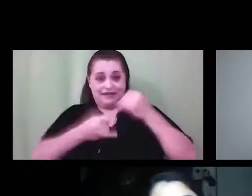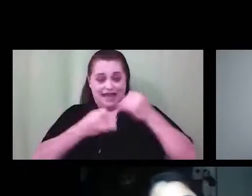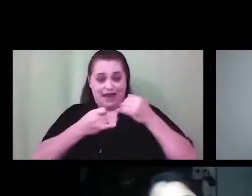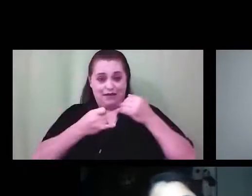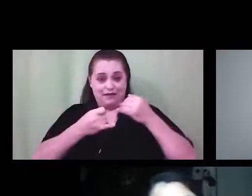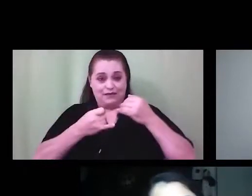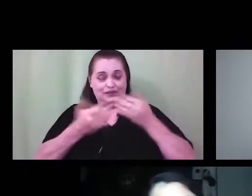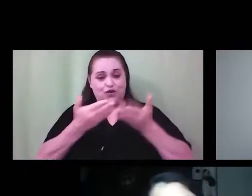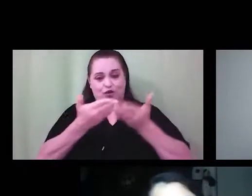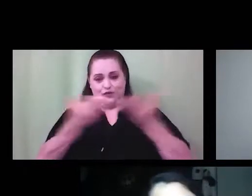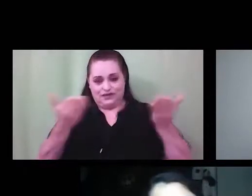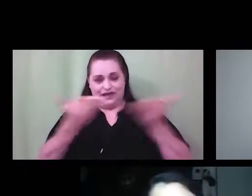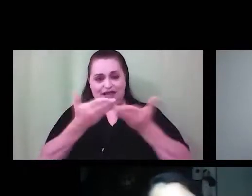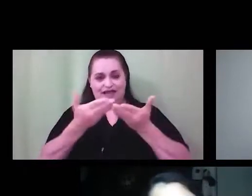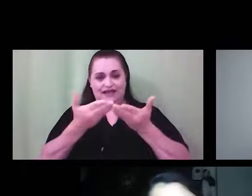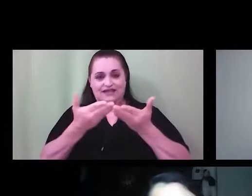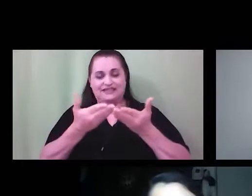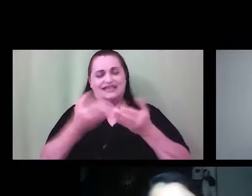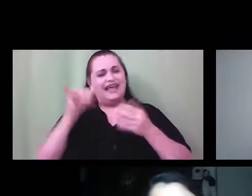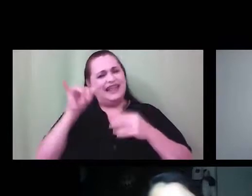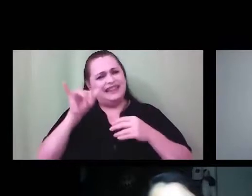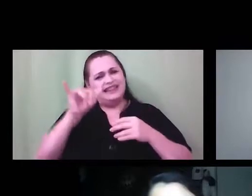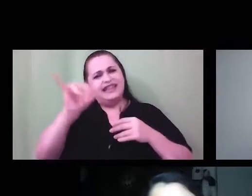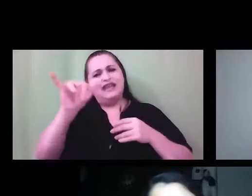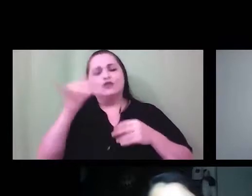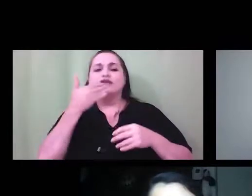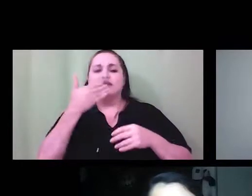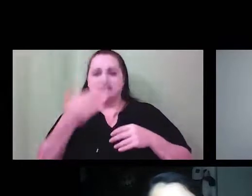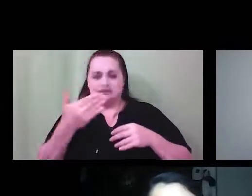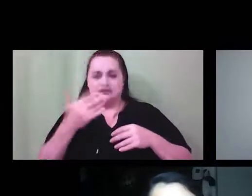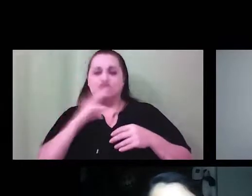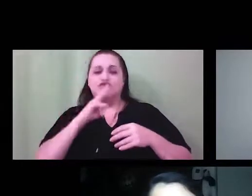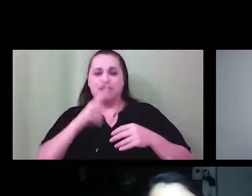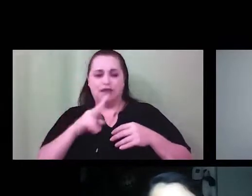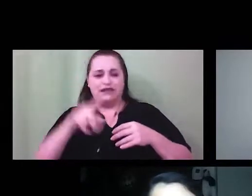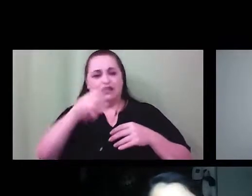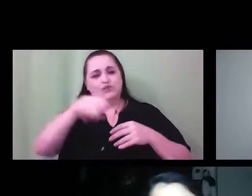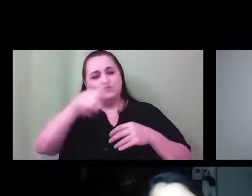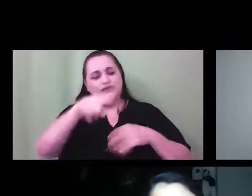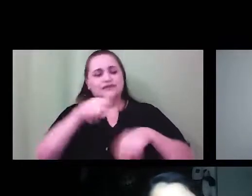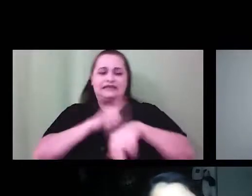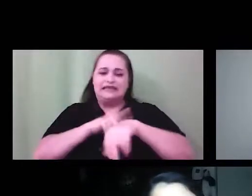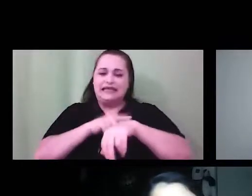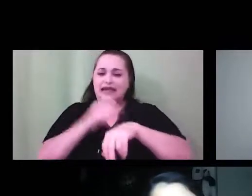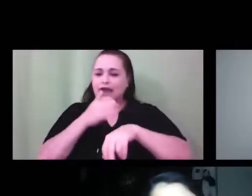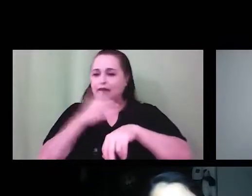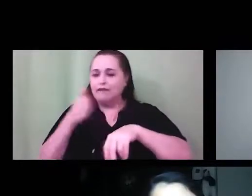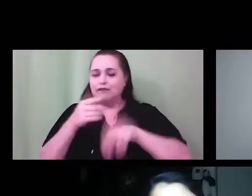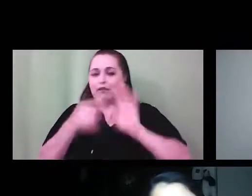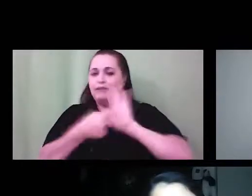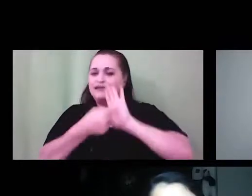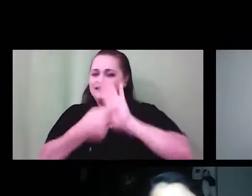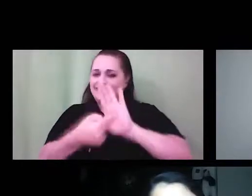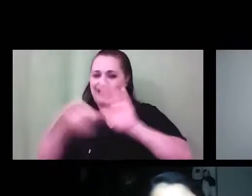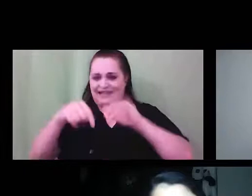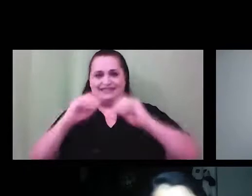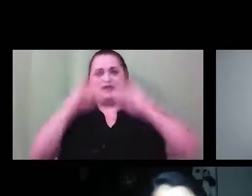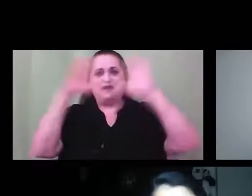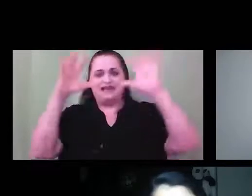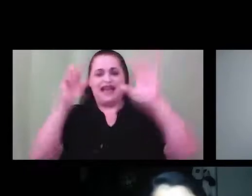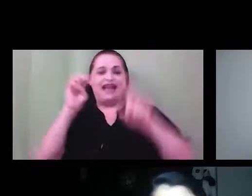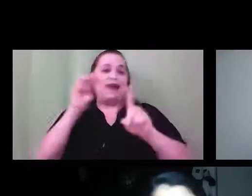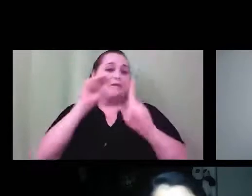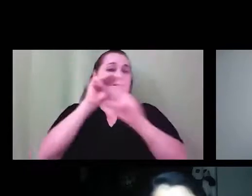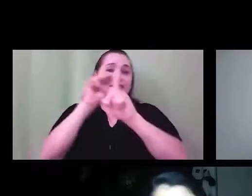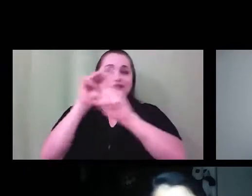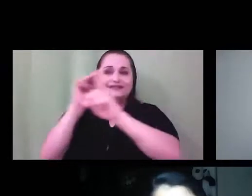con ustedes y el eterno agradecimiento realmente por tomar el espacio, por presentarse esta mañana, por enviar un